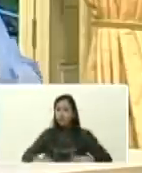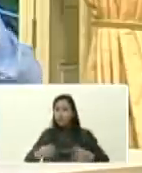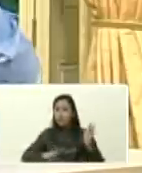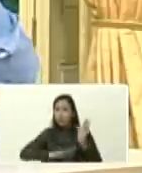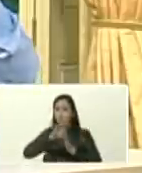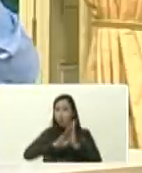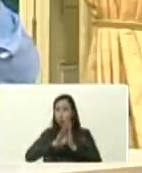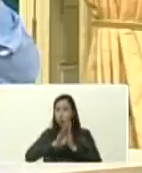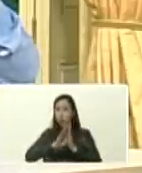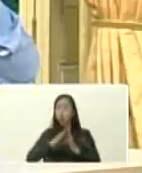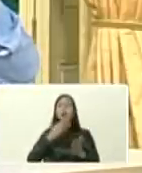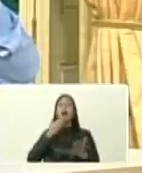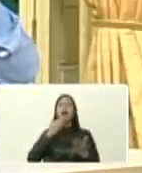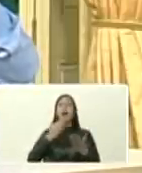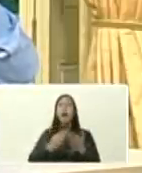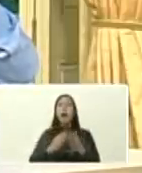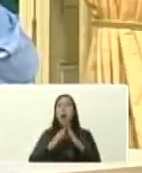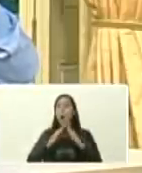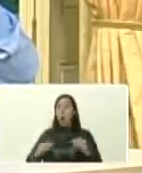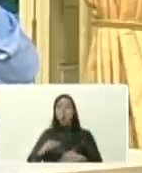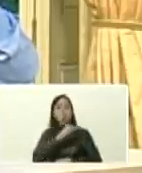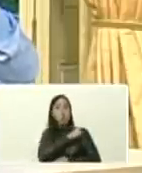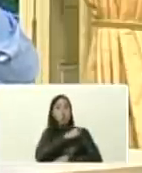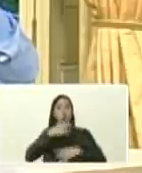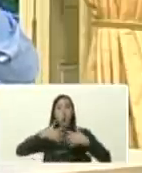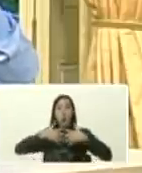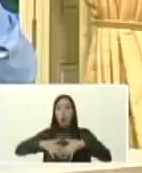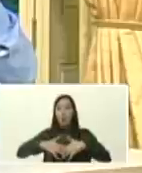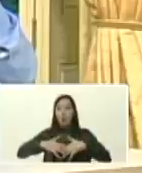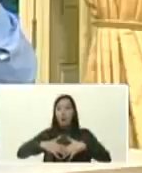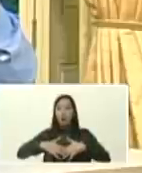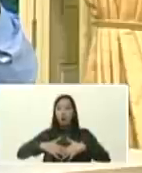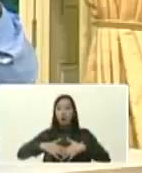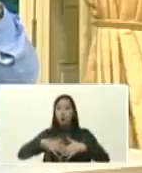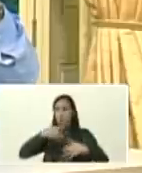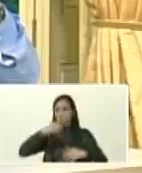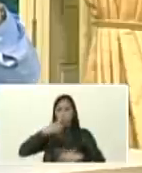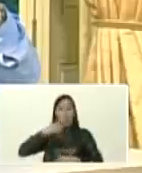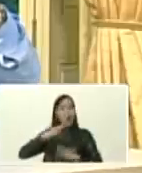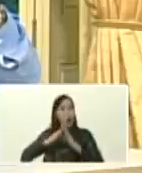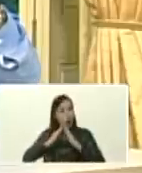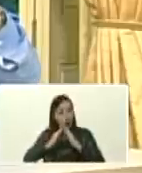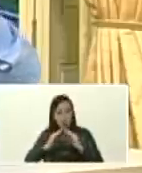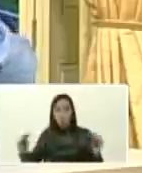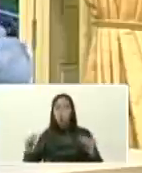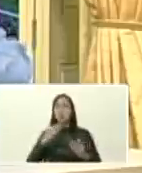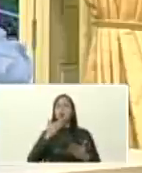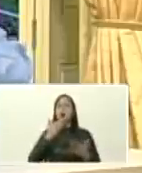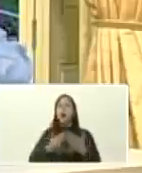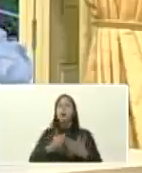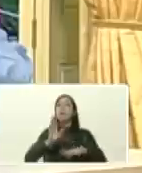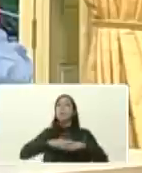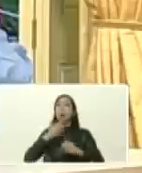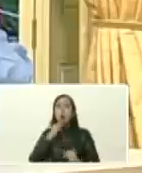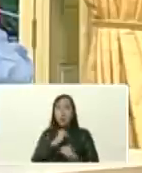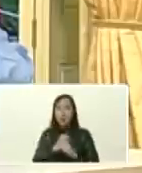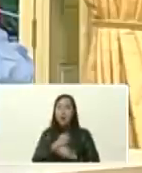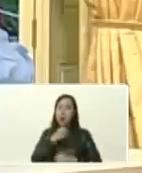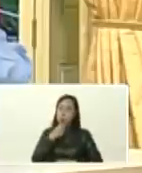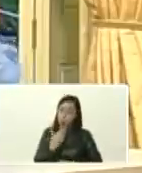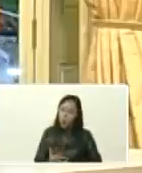produciendo. Les doy las gracias a todos los empresarios, a todas las empresarias que trabajan de buena